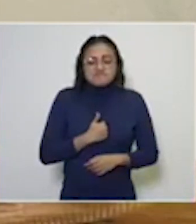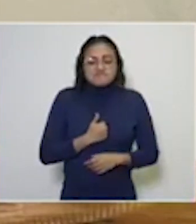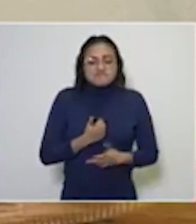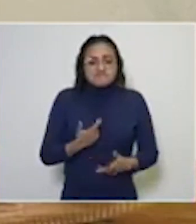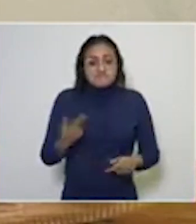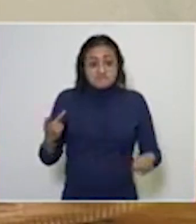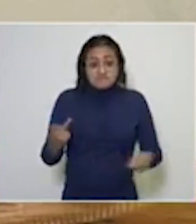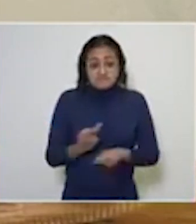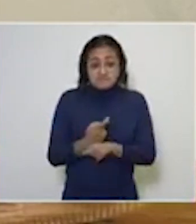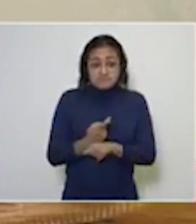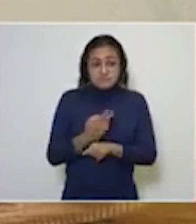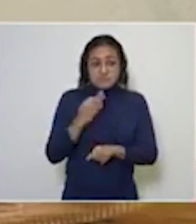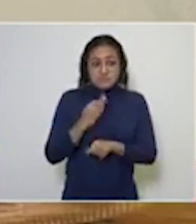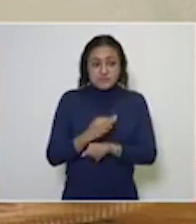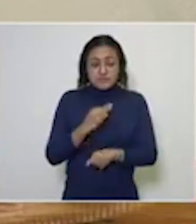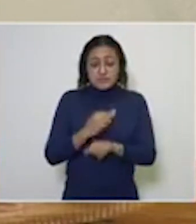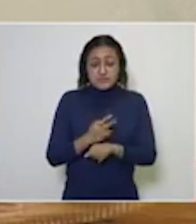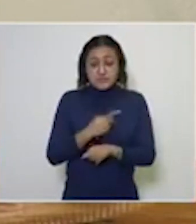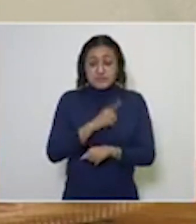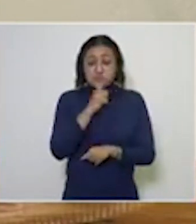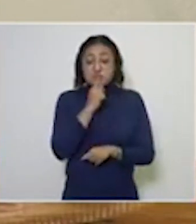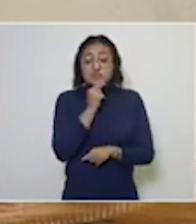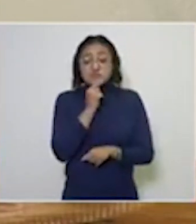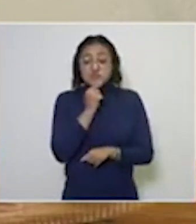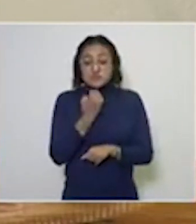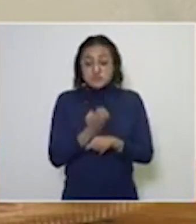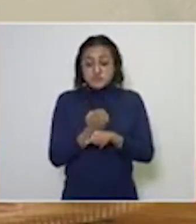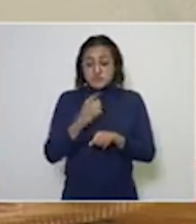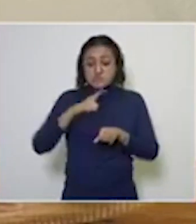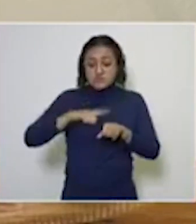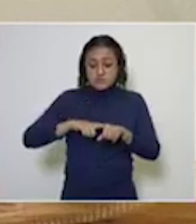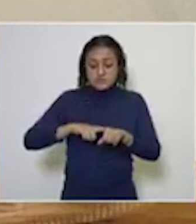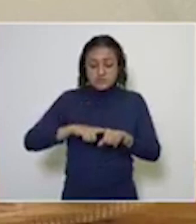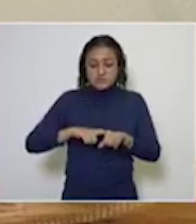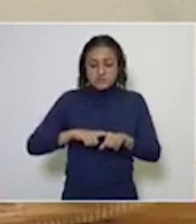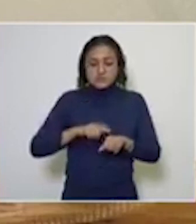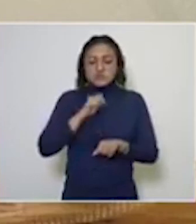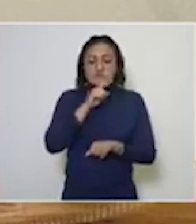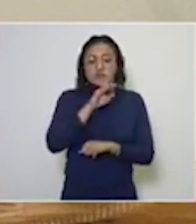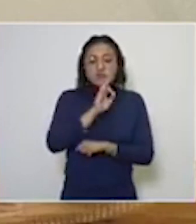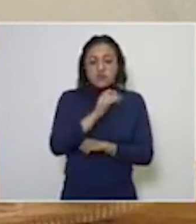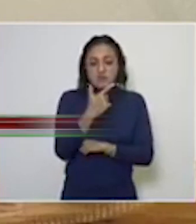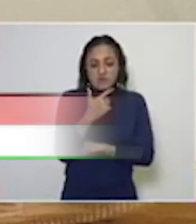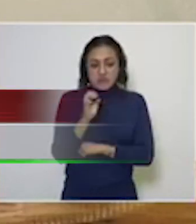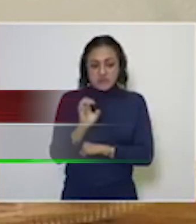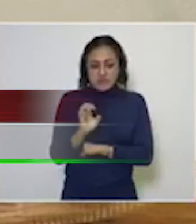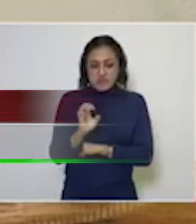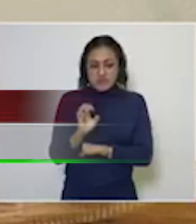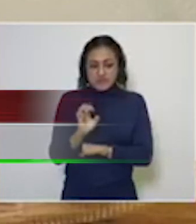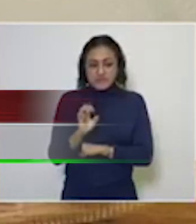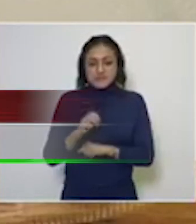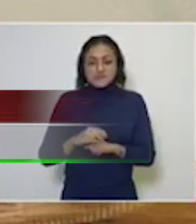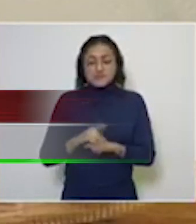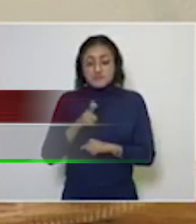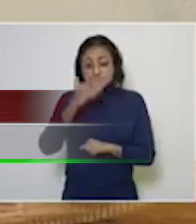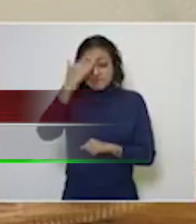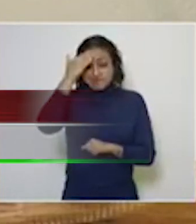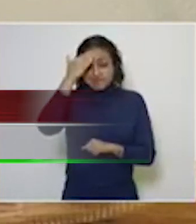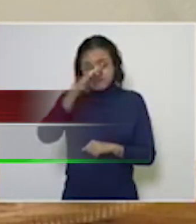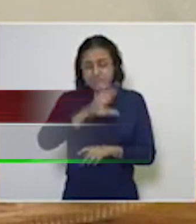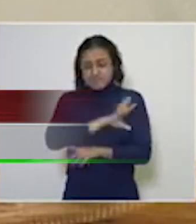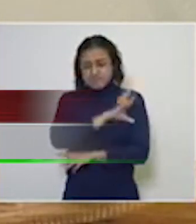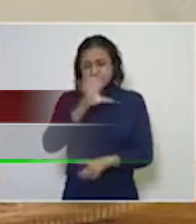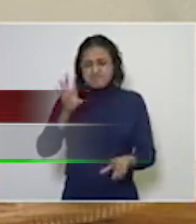estos hechos, la Policía Estatal, la Fiscalía General del Estado, conoce ya de